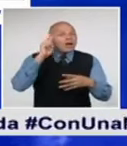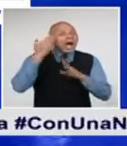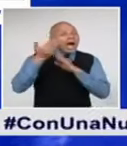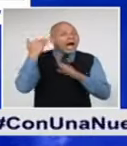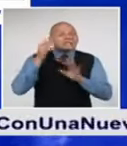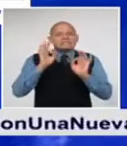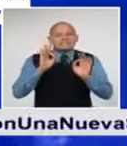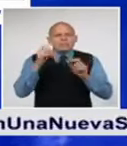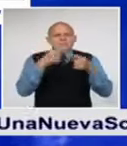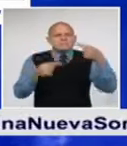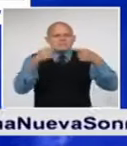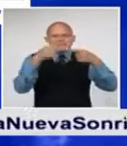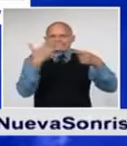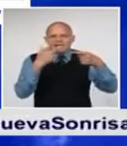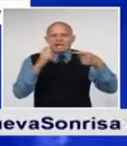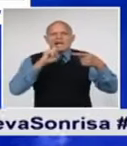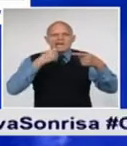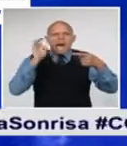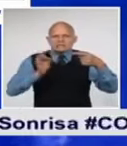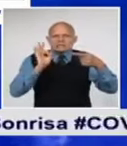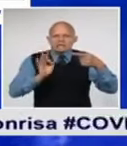lugares, fallecieron el